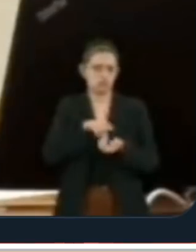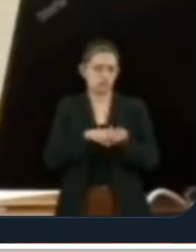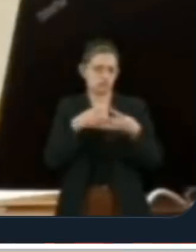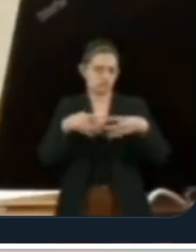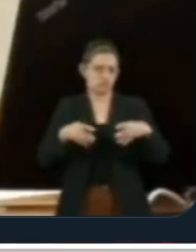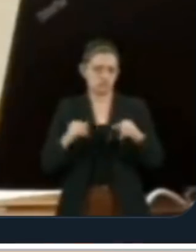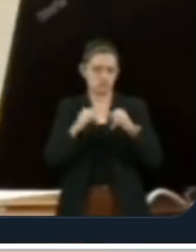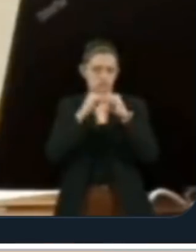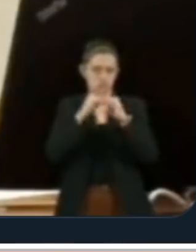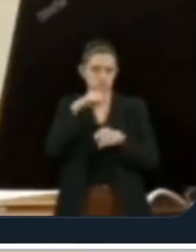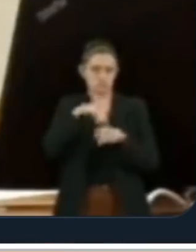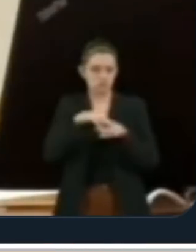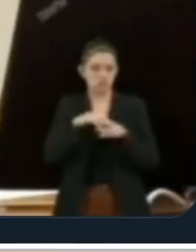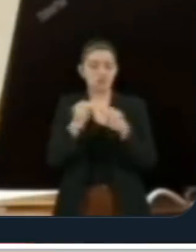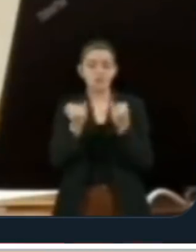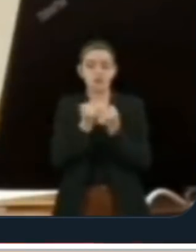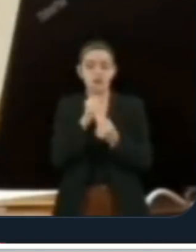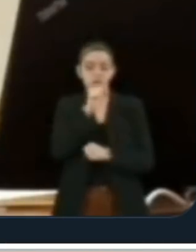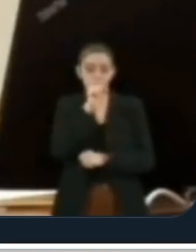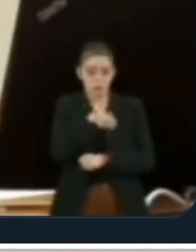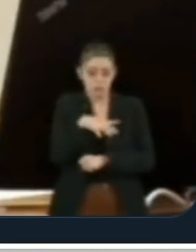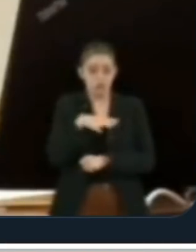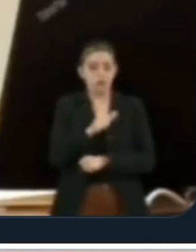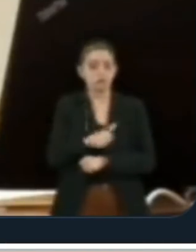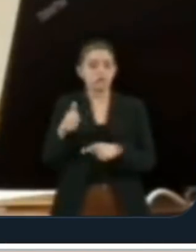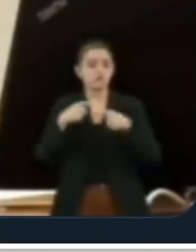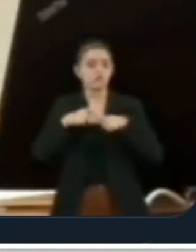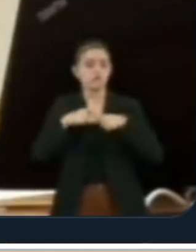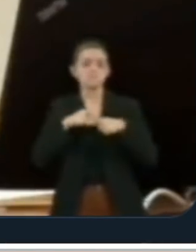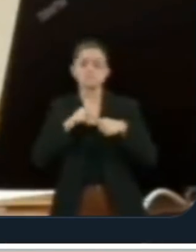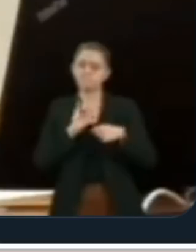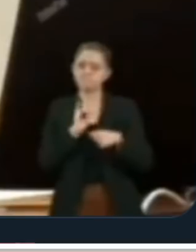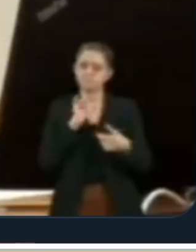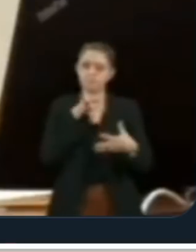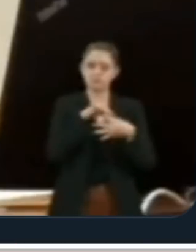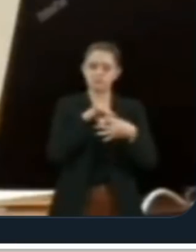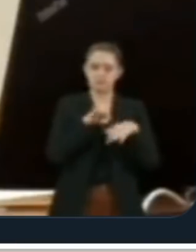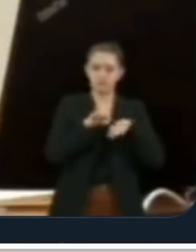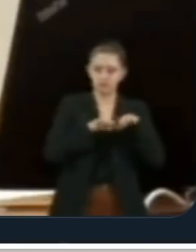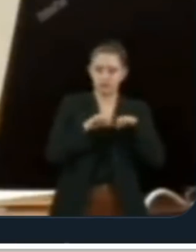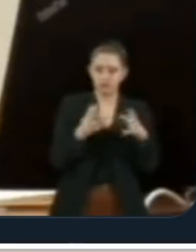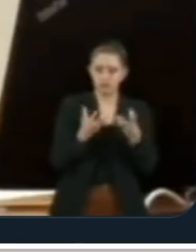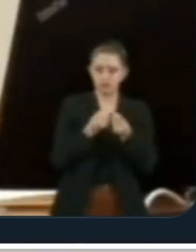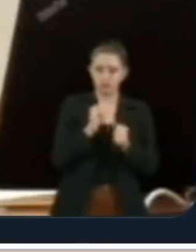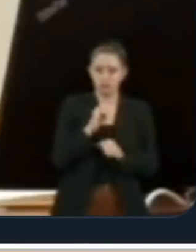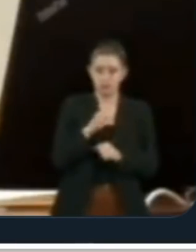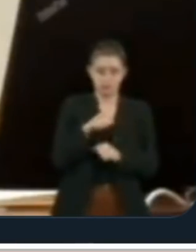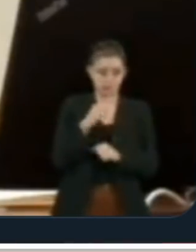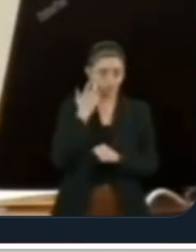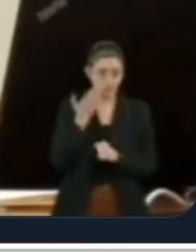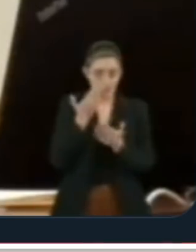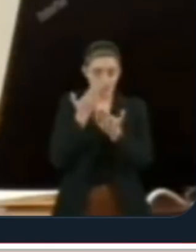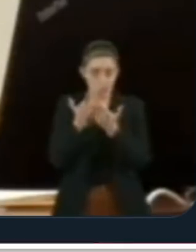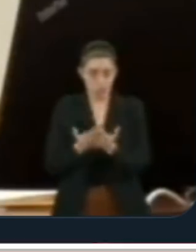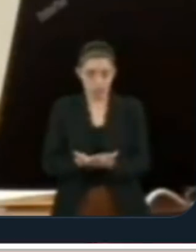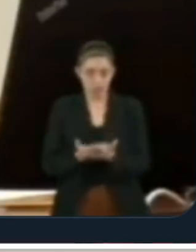quienes trabajan de la mano de su instituto para que los procesos democráticos se realicen. ¿Quería pruebas?